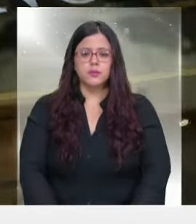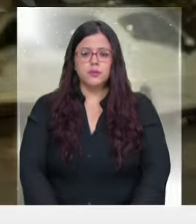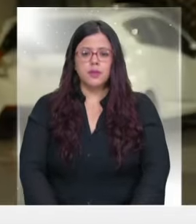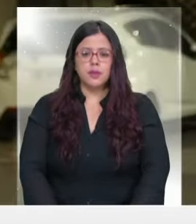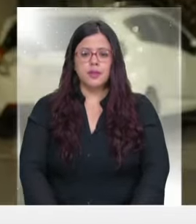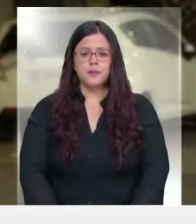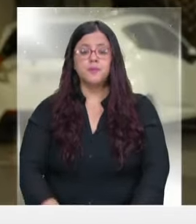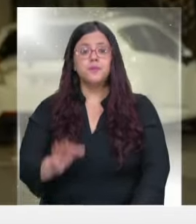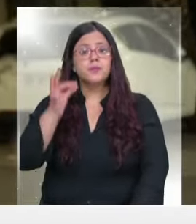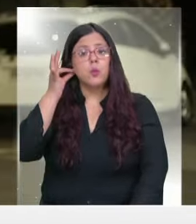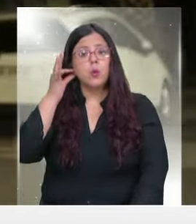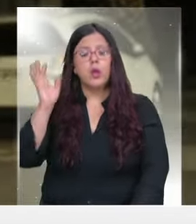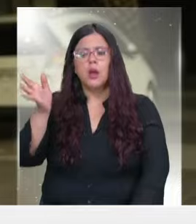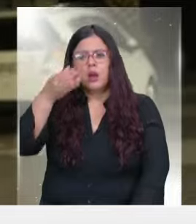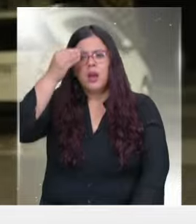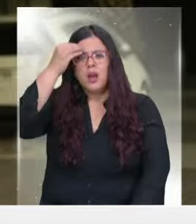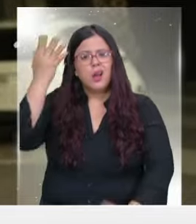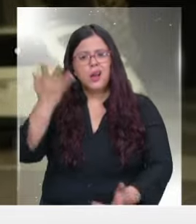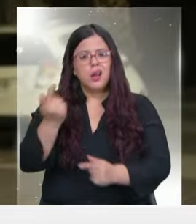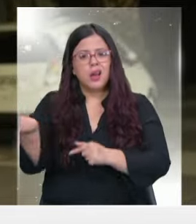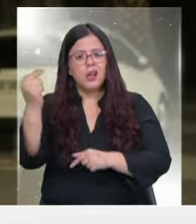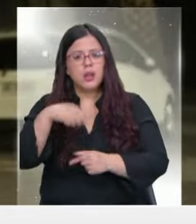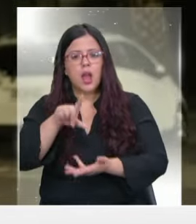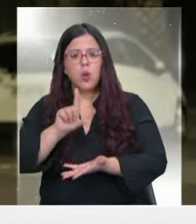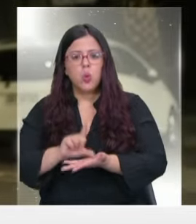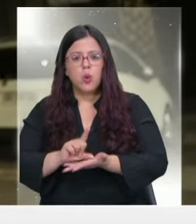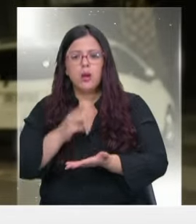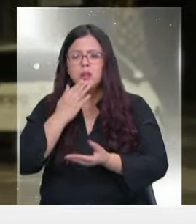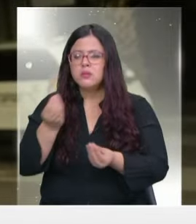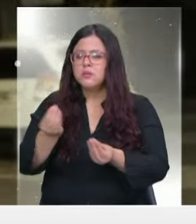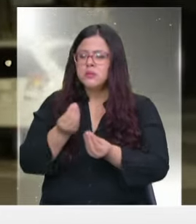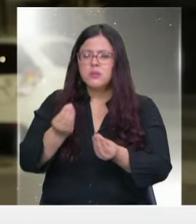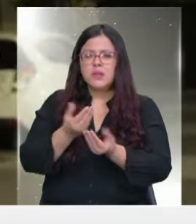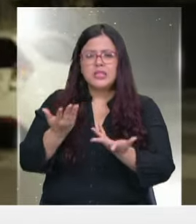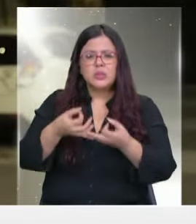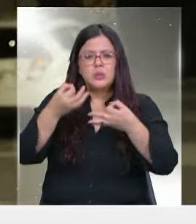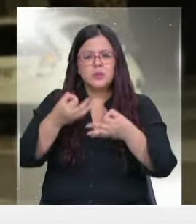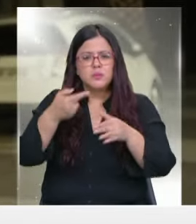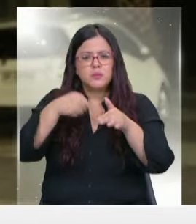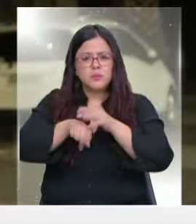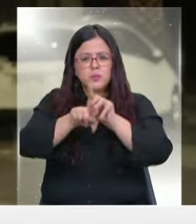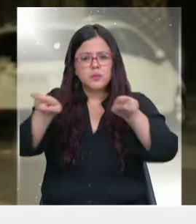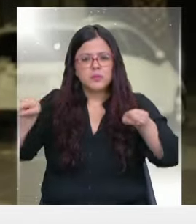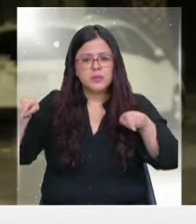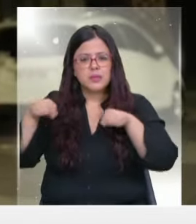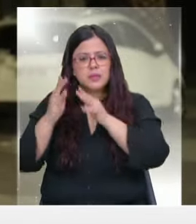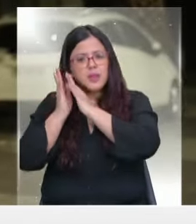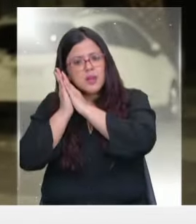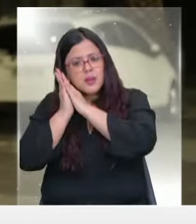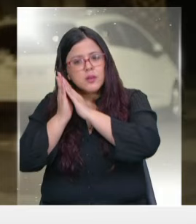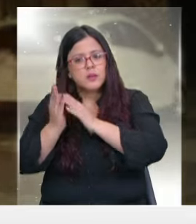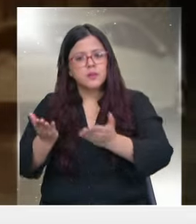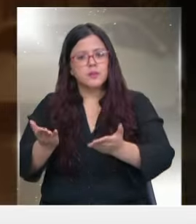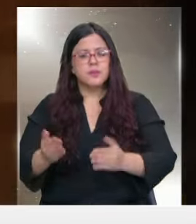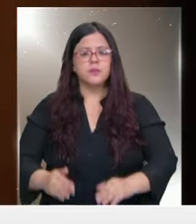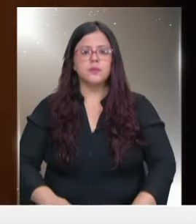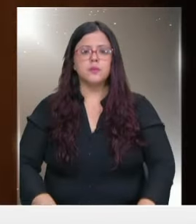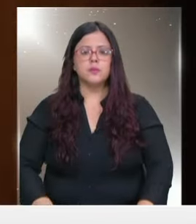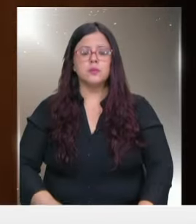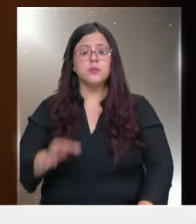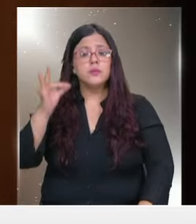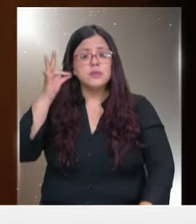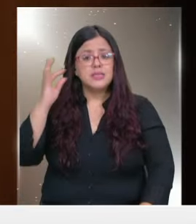La mujer no recuerda cómo llegó a este lugar, ni tampoco lo que ocurrió al interior de la habitación. Ella no